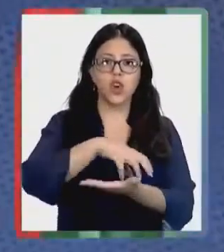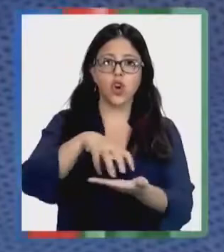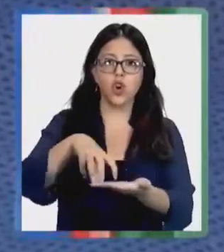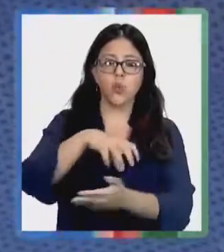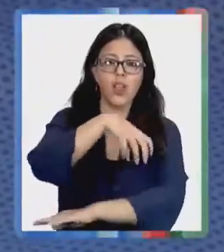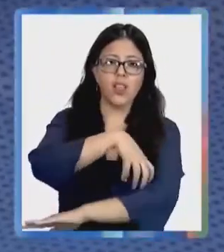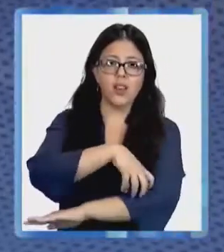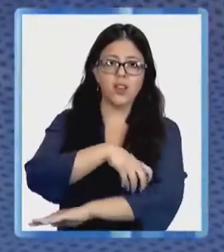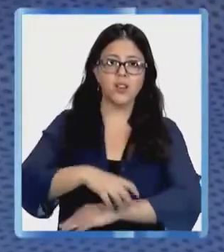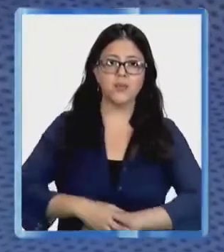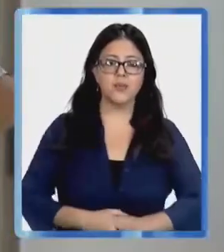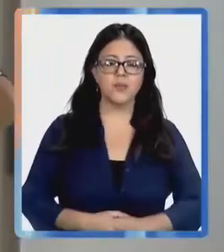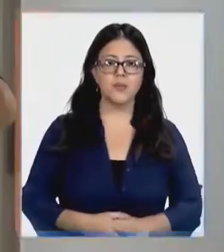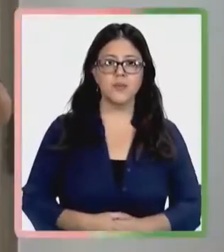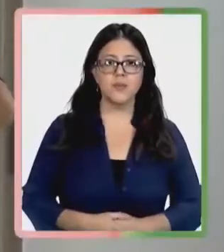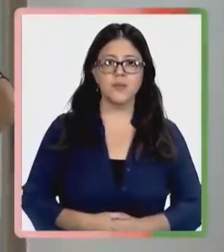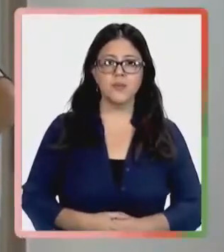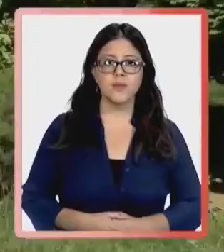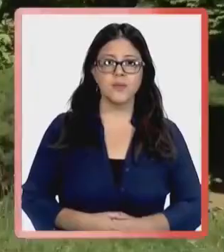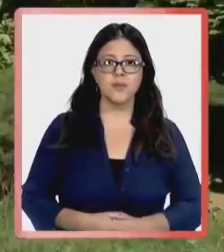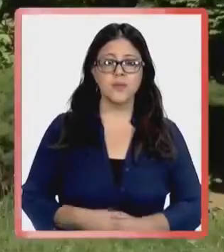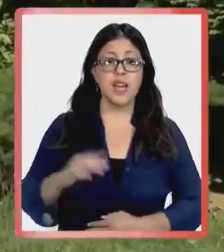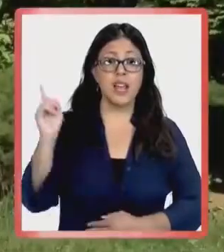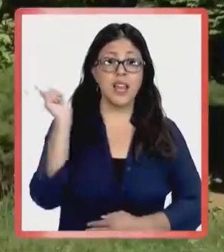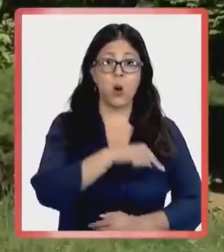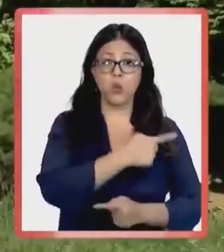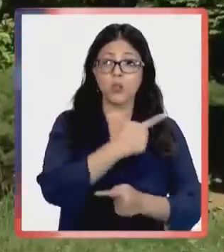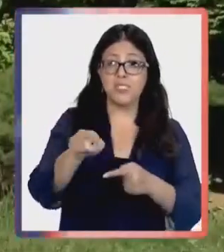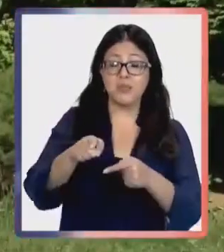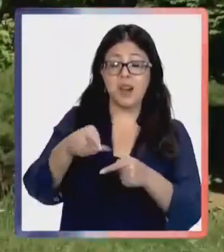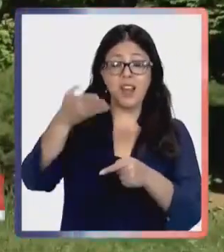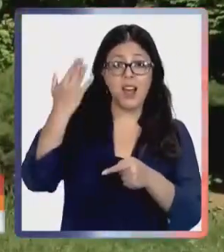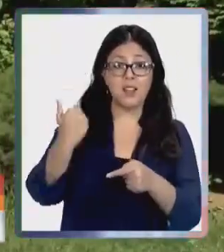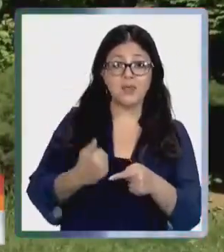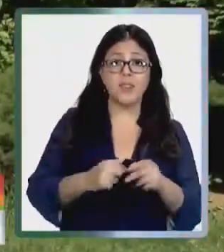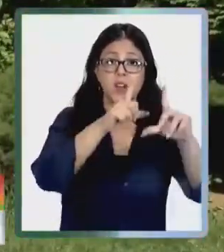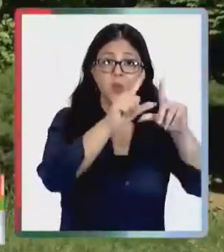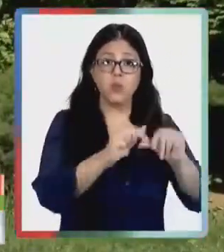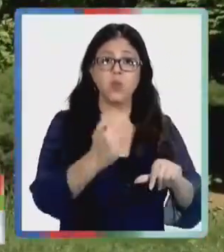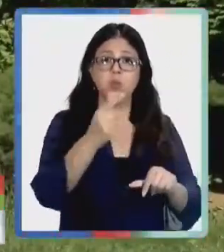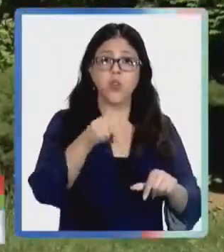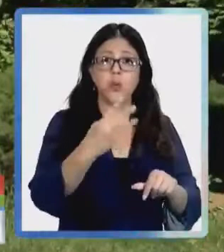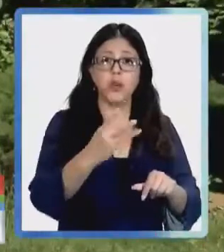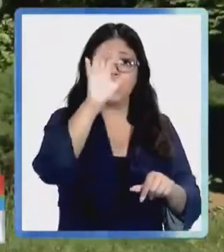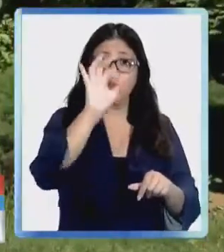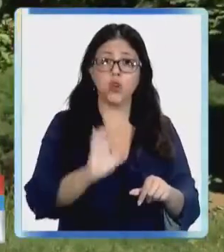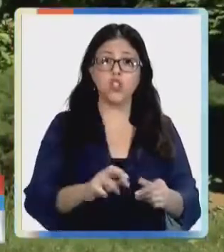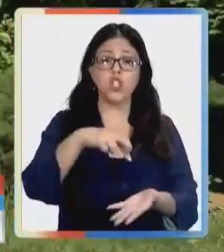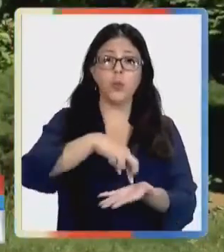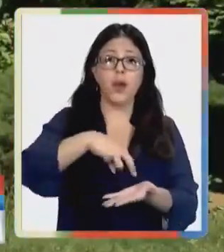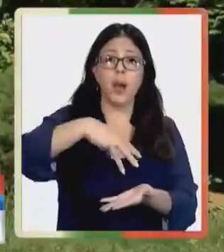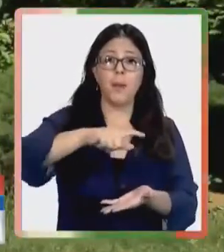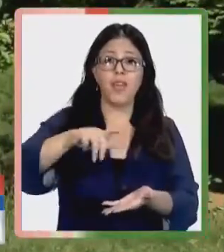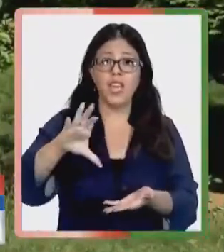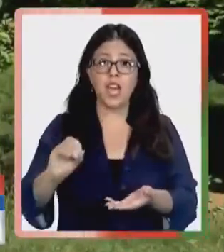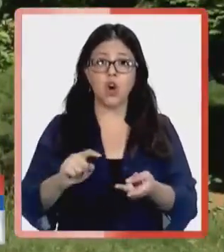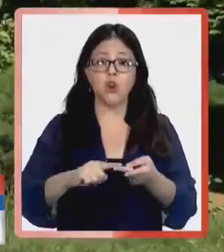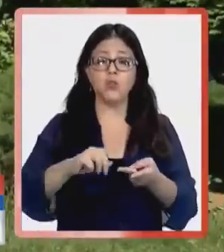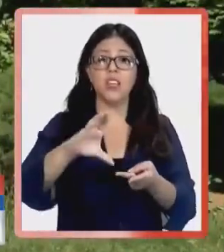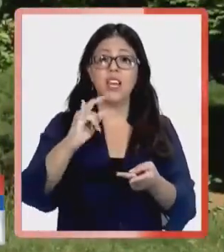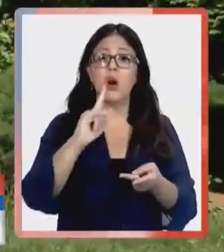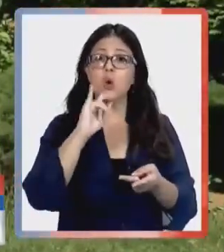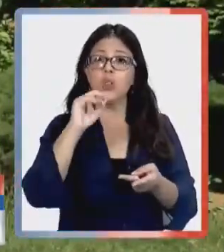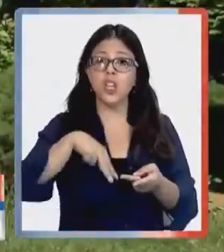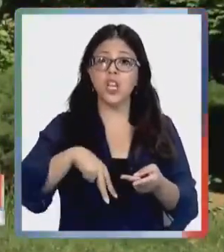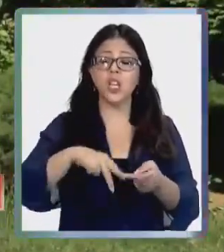32 comunas de la región. Durante la última semana, los casos disminuyeron un 9.3% en la provincia de Malleco, mientras que